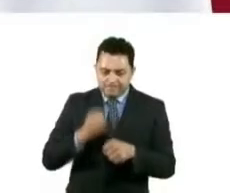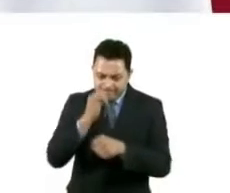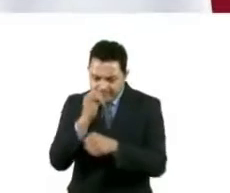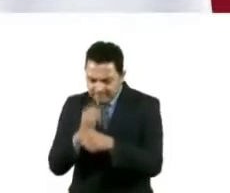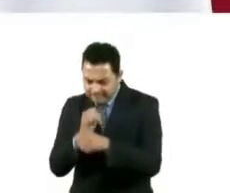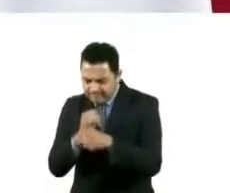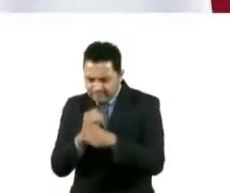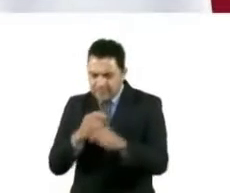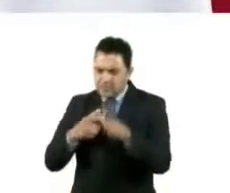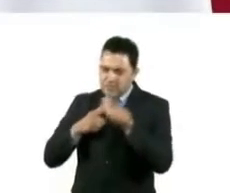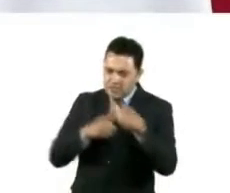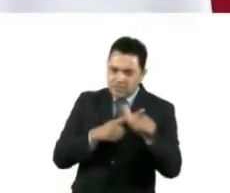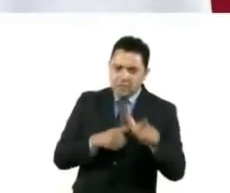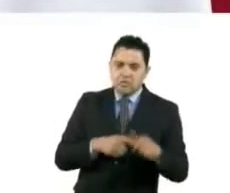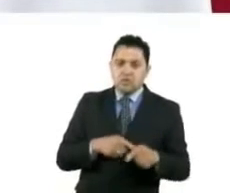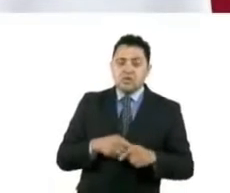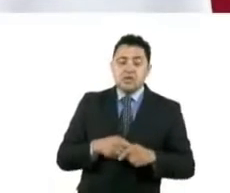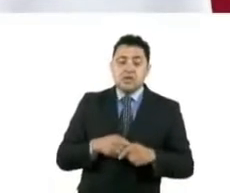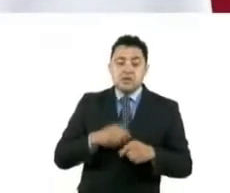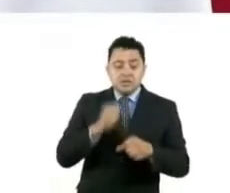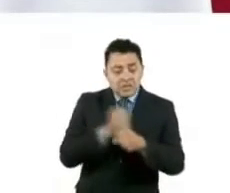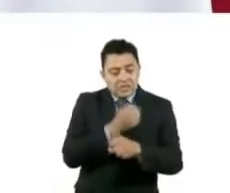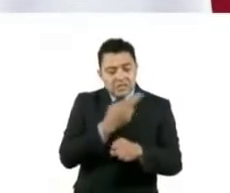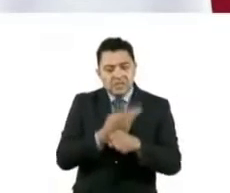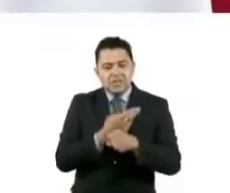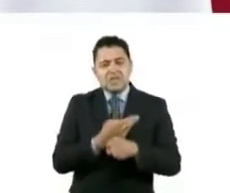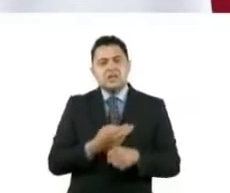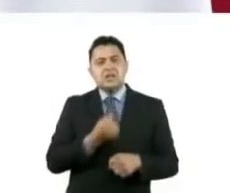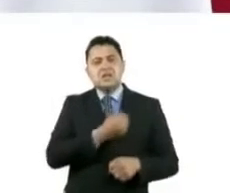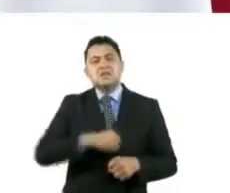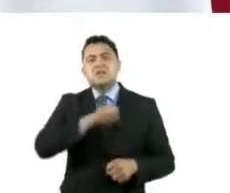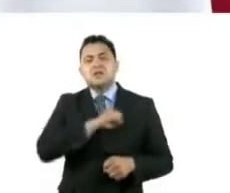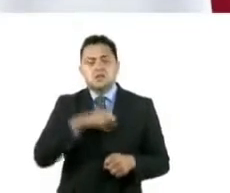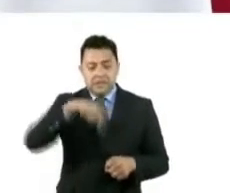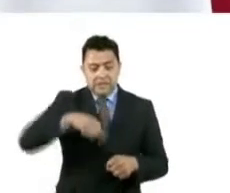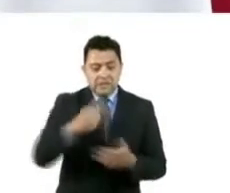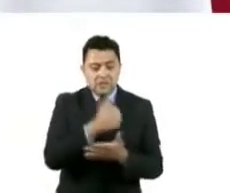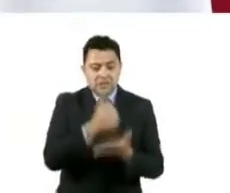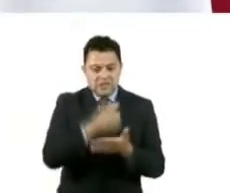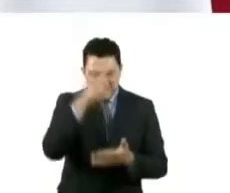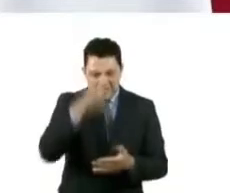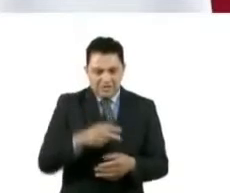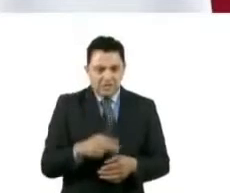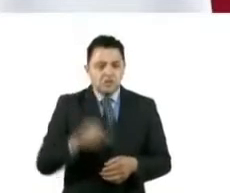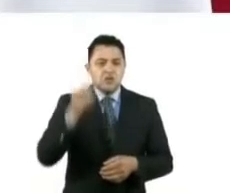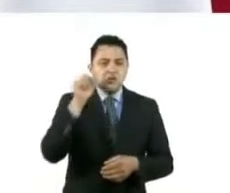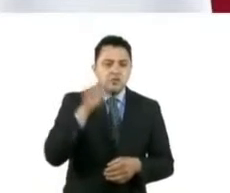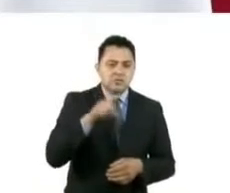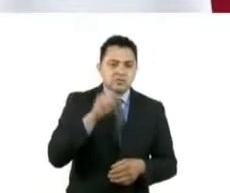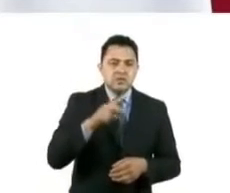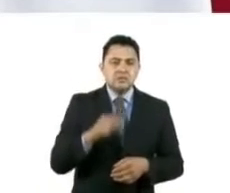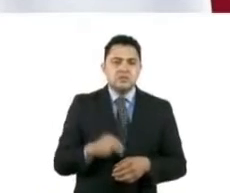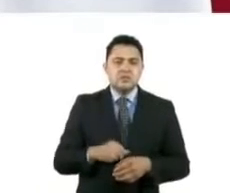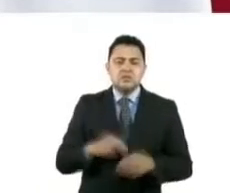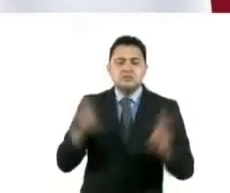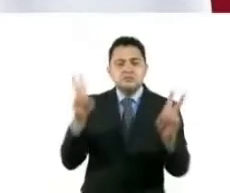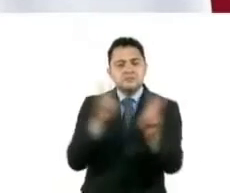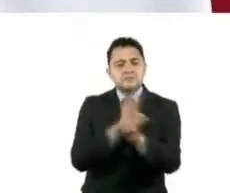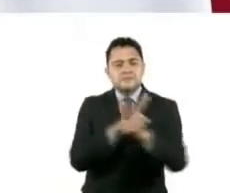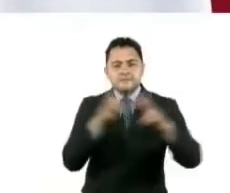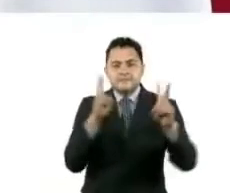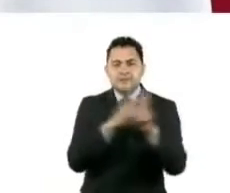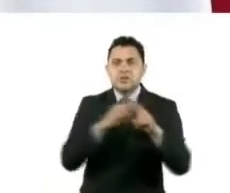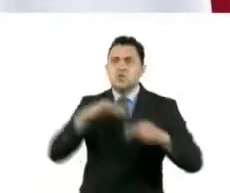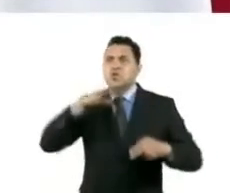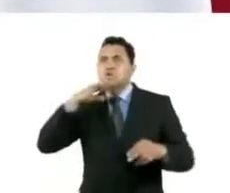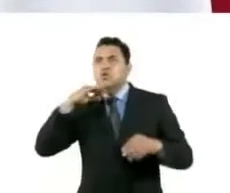lineamientos que establezca la Secretaría de Salud del Gobierno de México, entonces, así como a las contingencias ambientales. Y recomendamos continuar